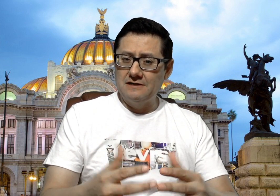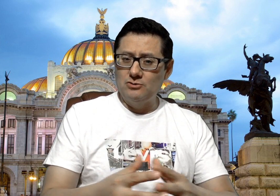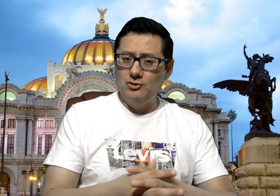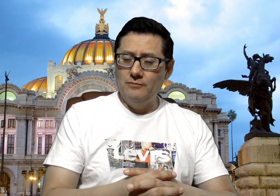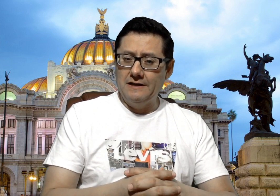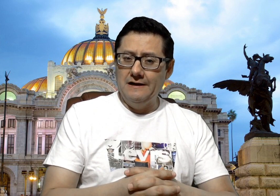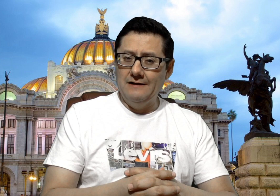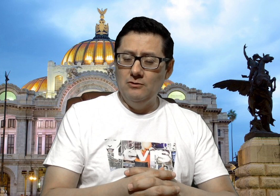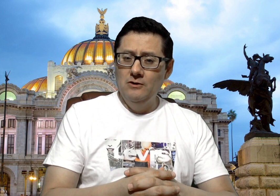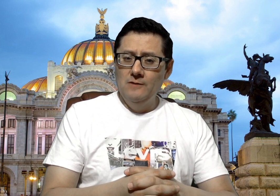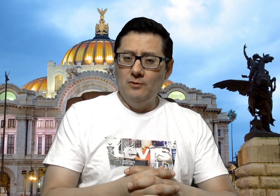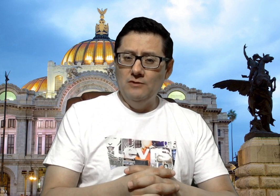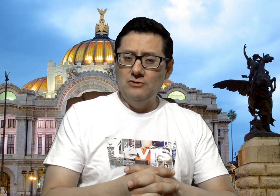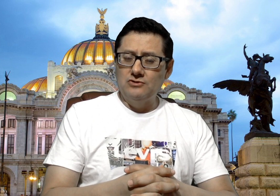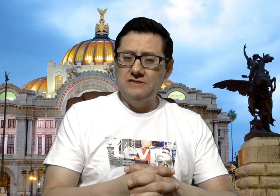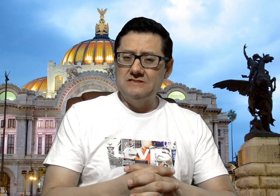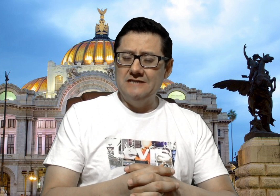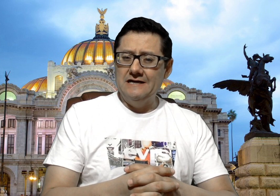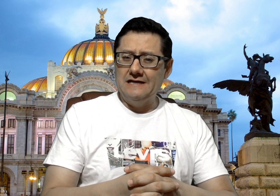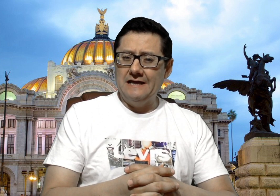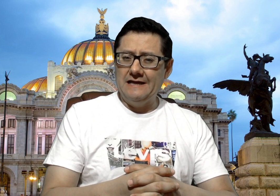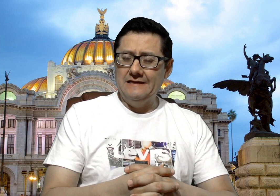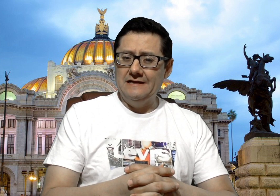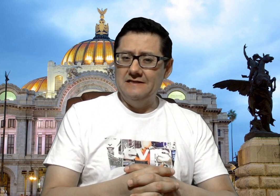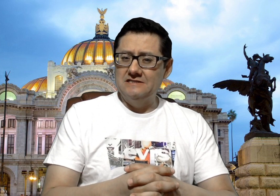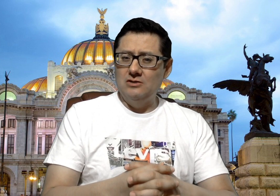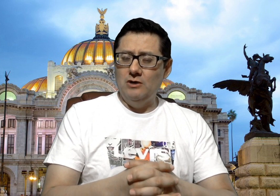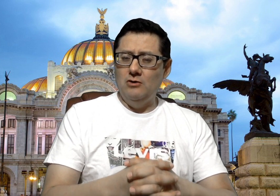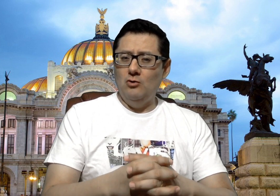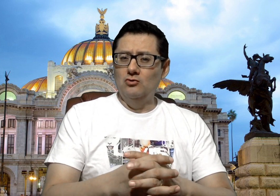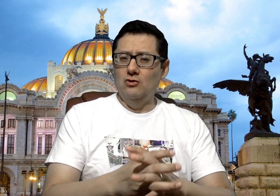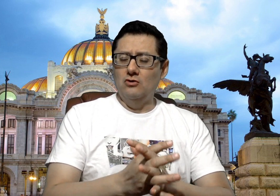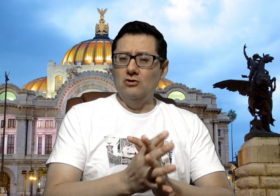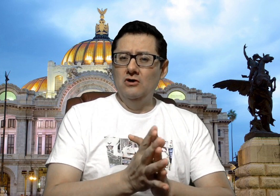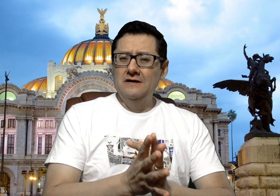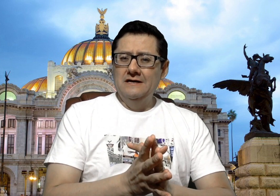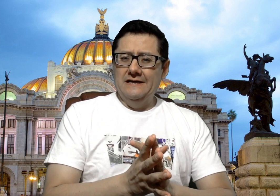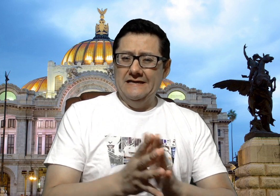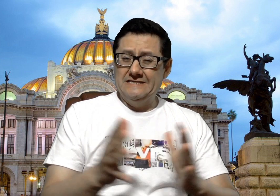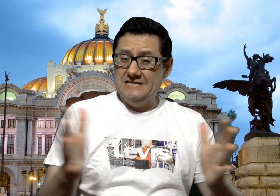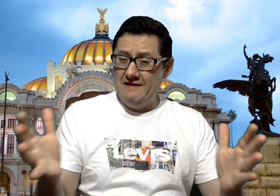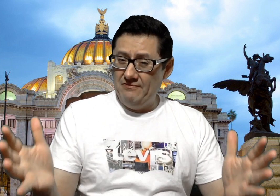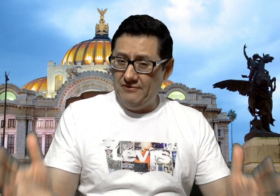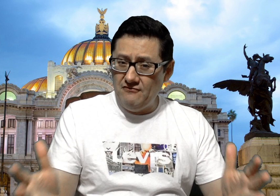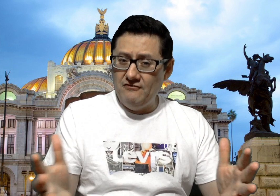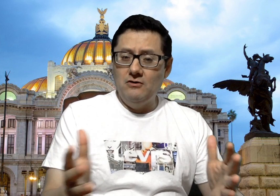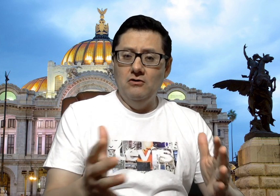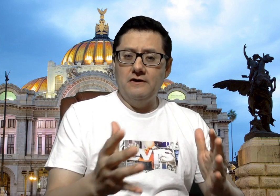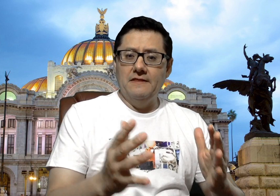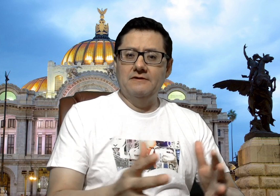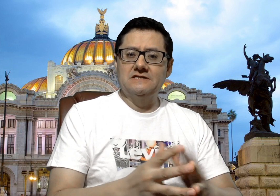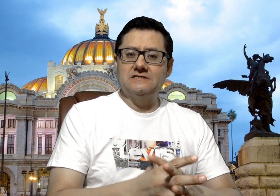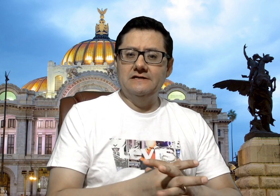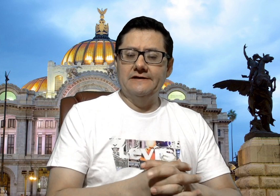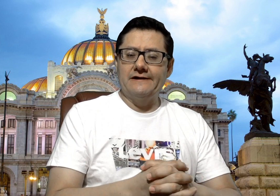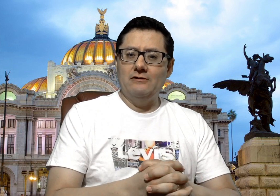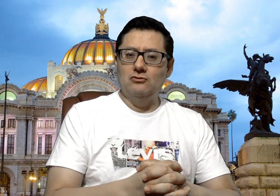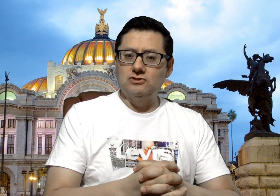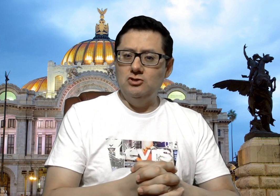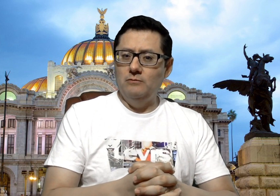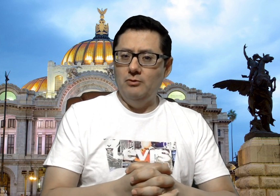pandemia en territorio mexicano. Una noticia que genera desde luego un logro científico que debe de